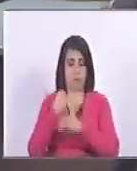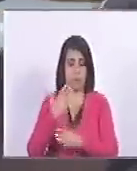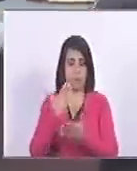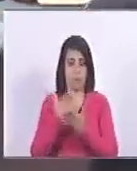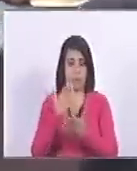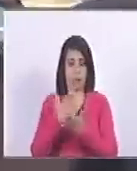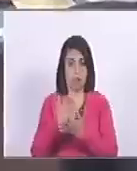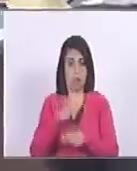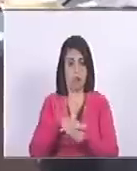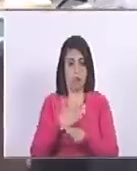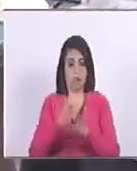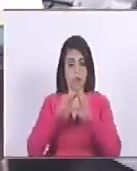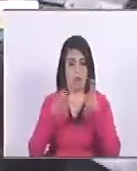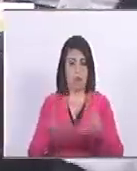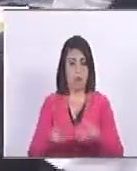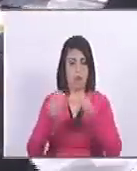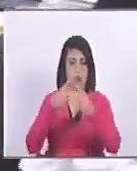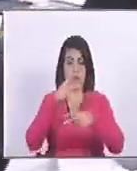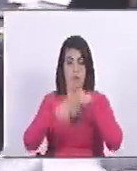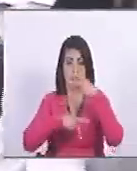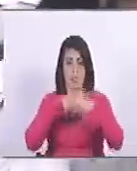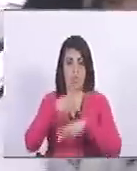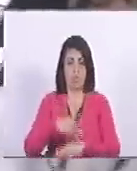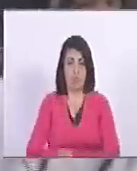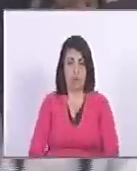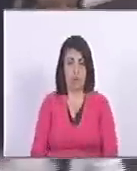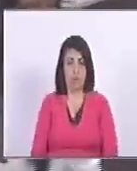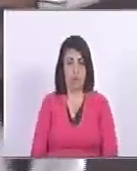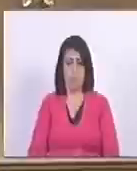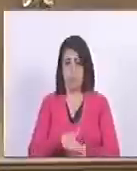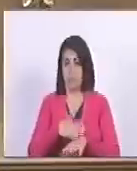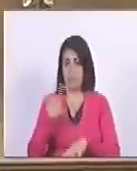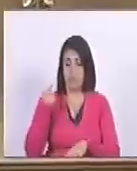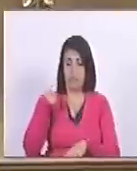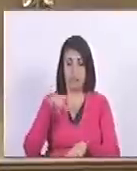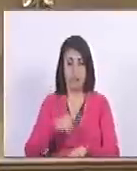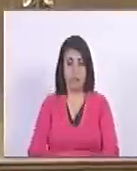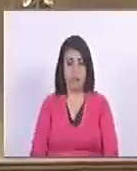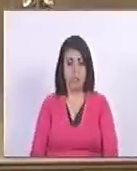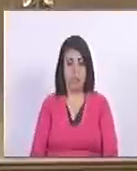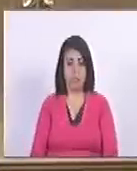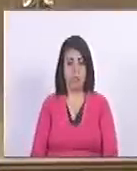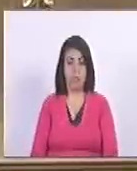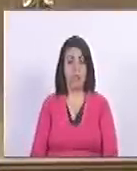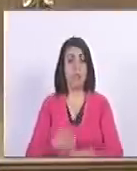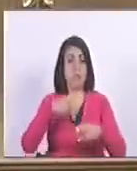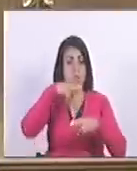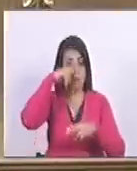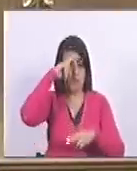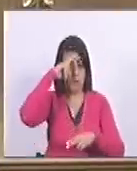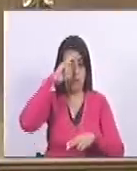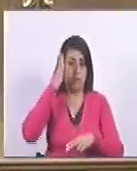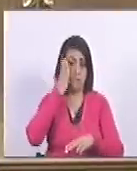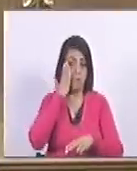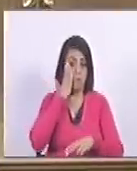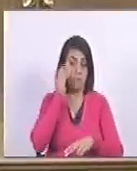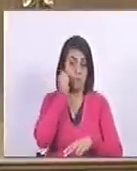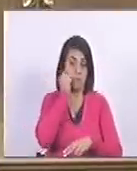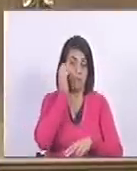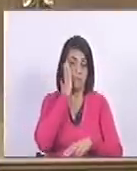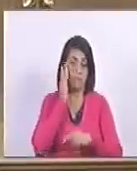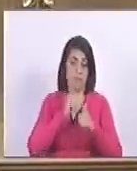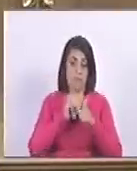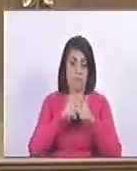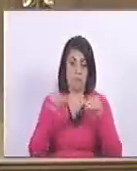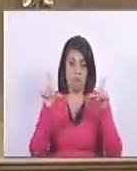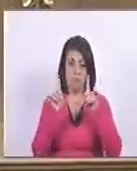siempre regalos políticos por tener progenitores o padrinos vinculados a